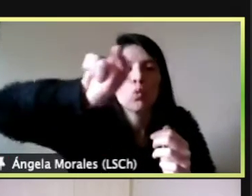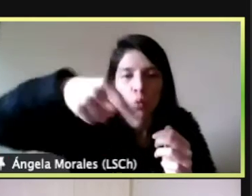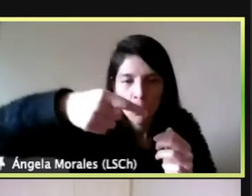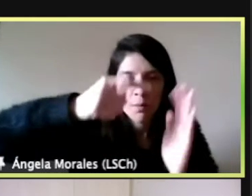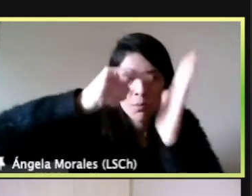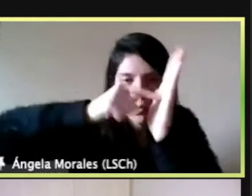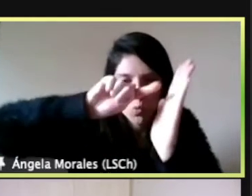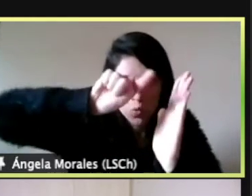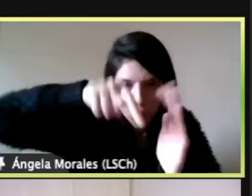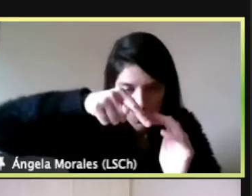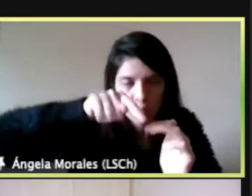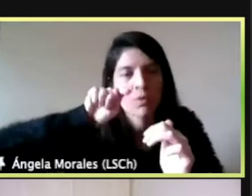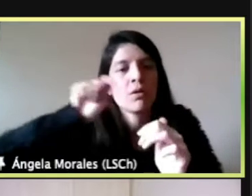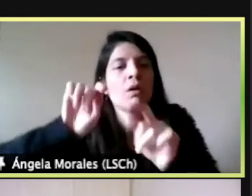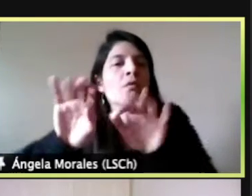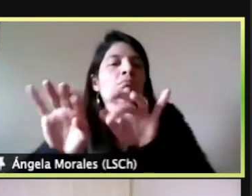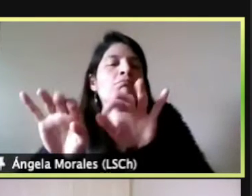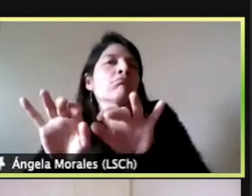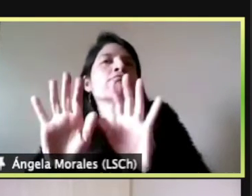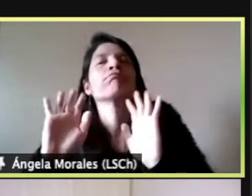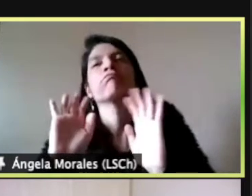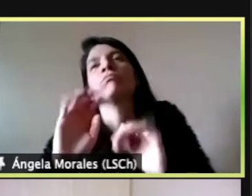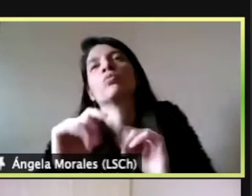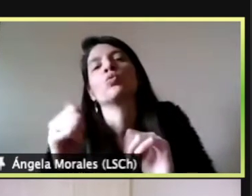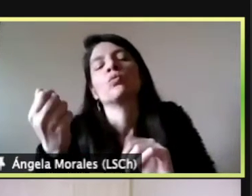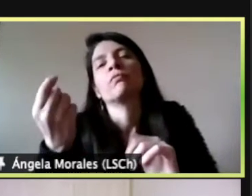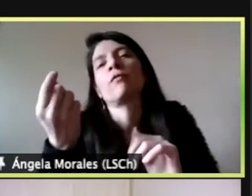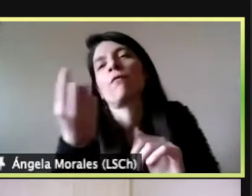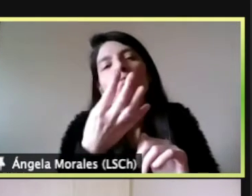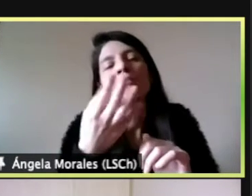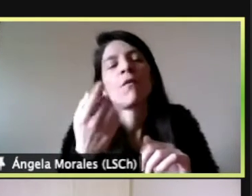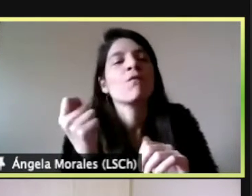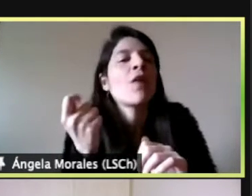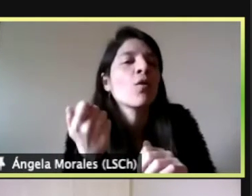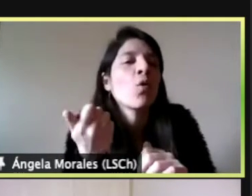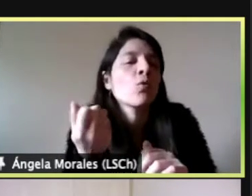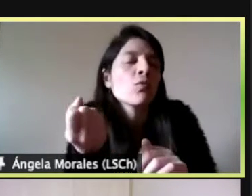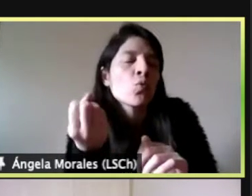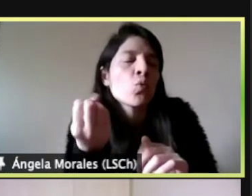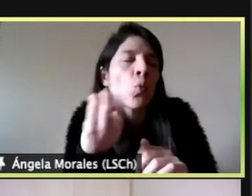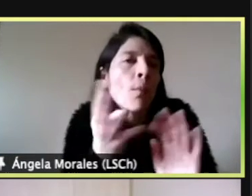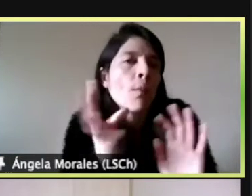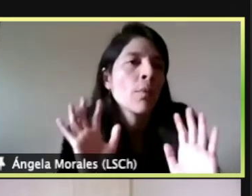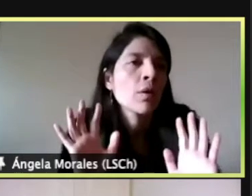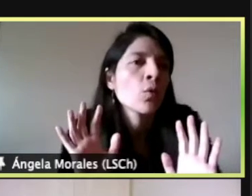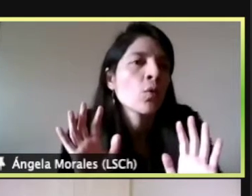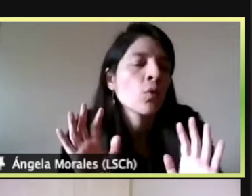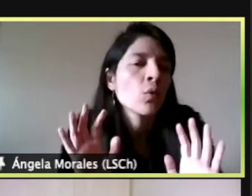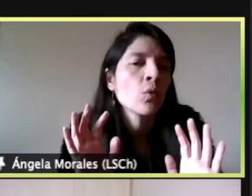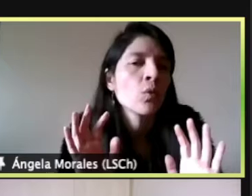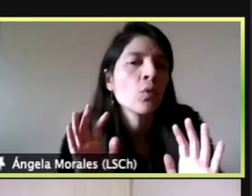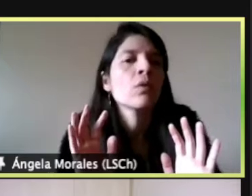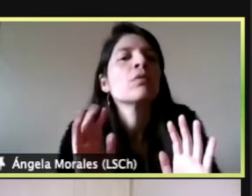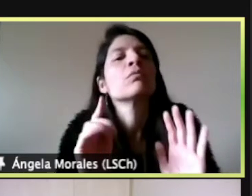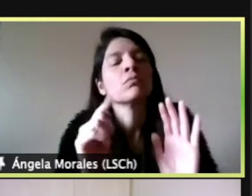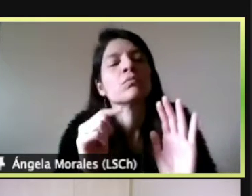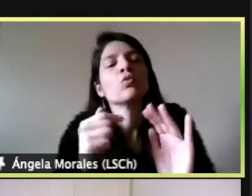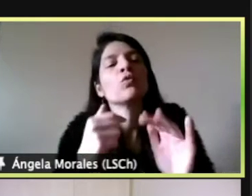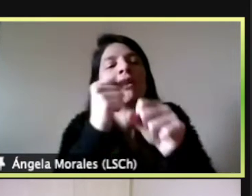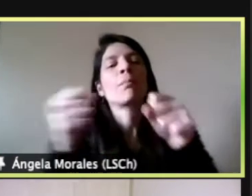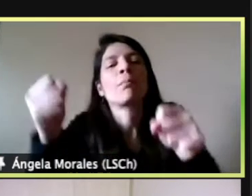valor que sea el que yo le puedo decir que va a ser lo que va a reemplazar. Yo le podría decir acá, por